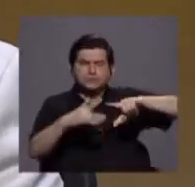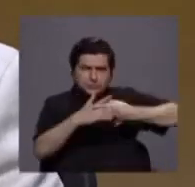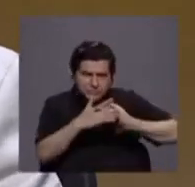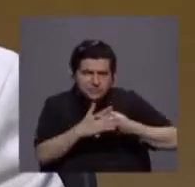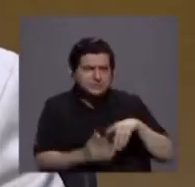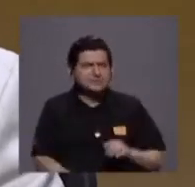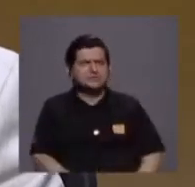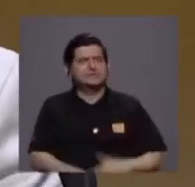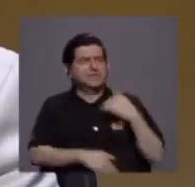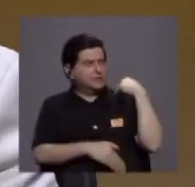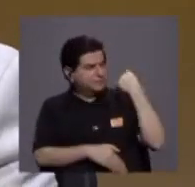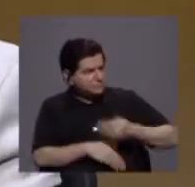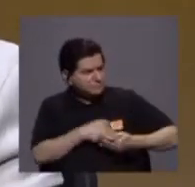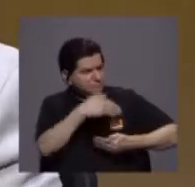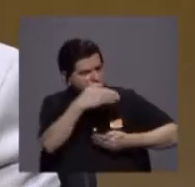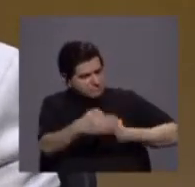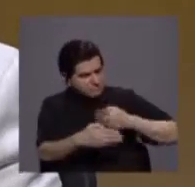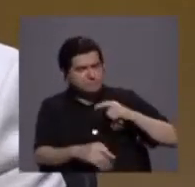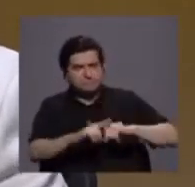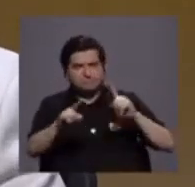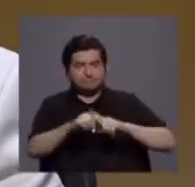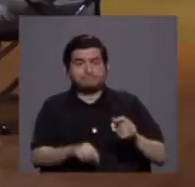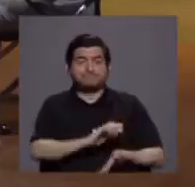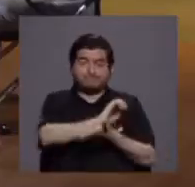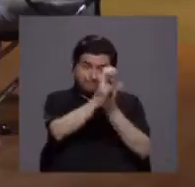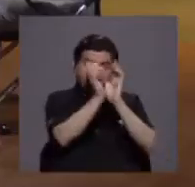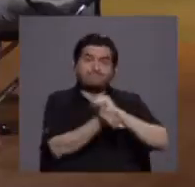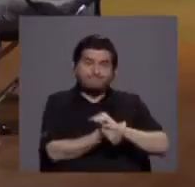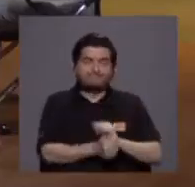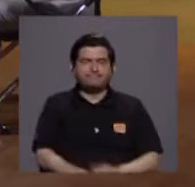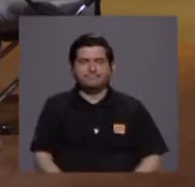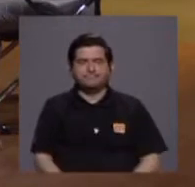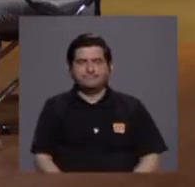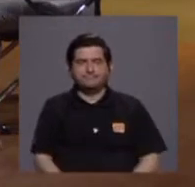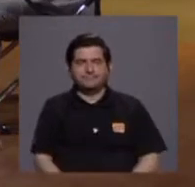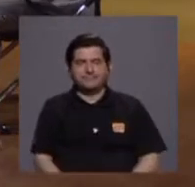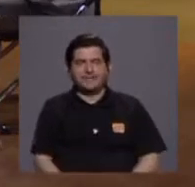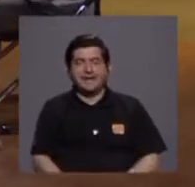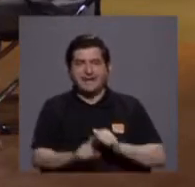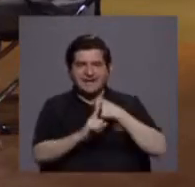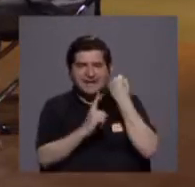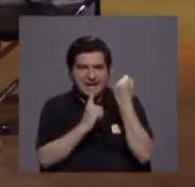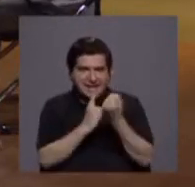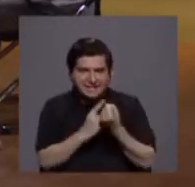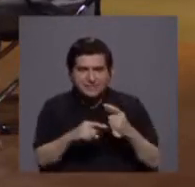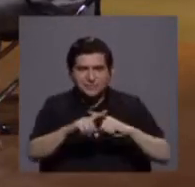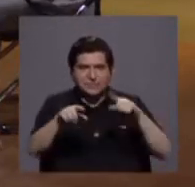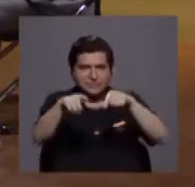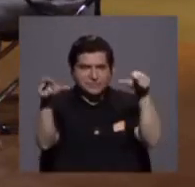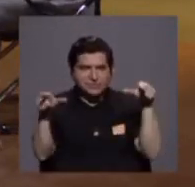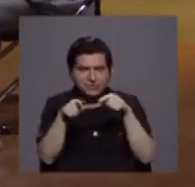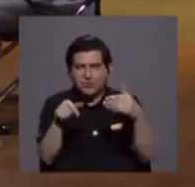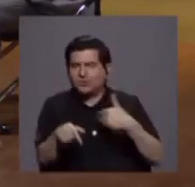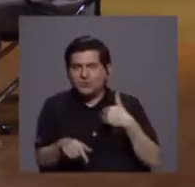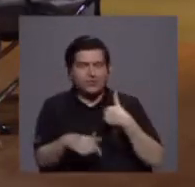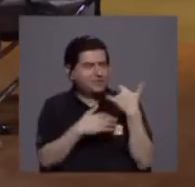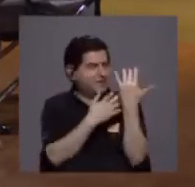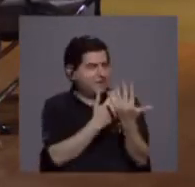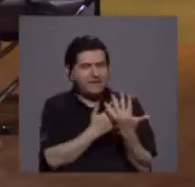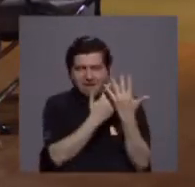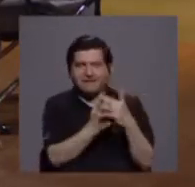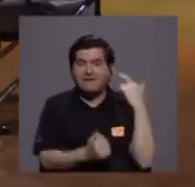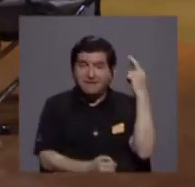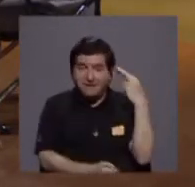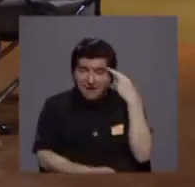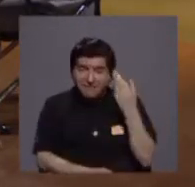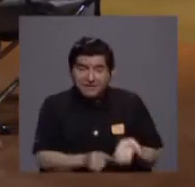emprendí un viaje que tuvo que dar varios virajes. Las velas se fueron para varios lugares que no tenía esperado, en